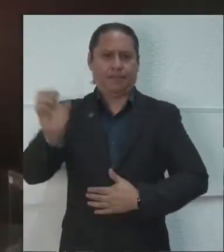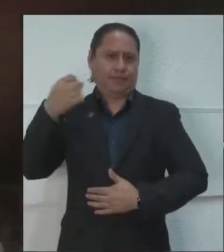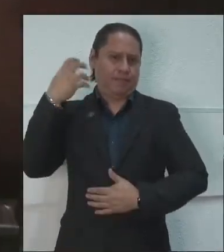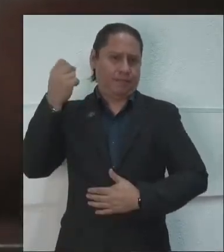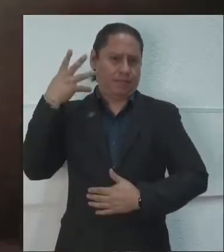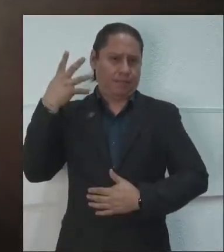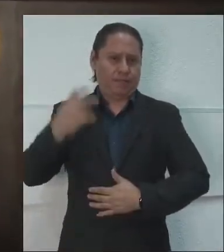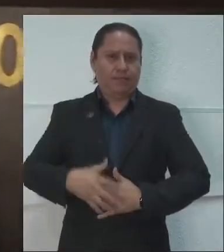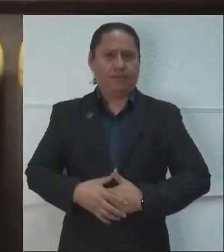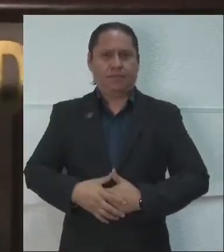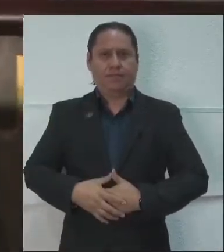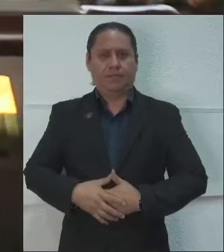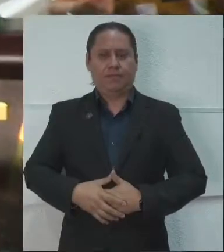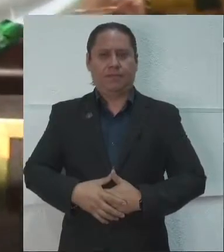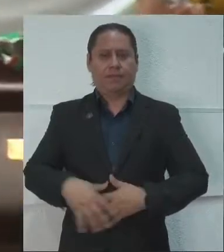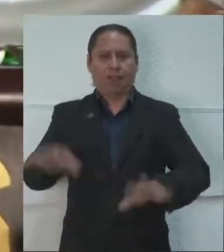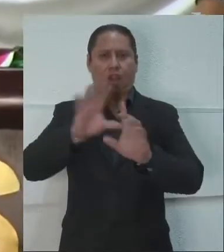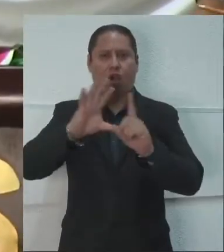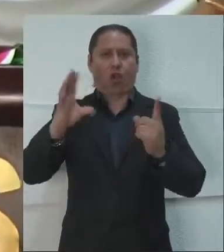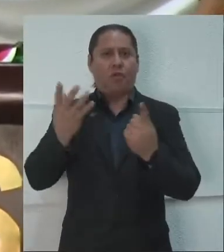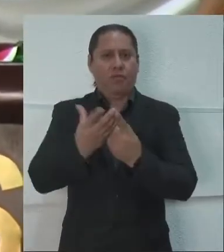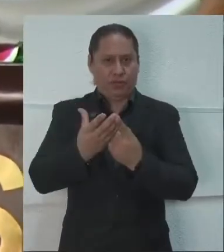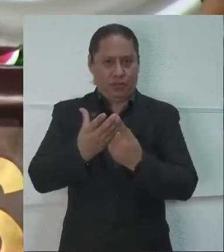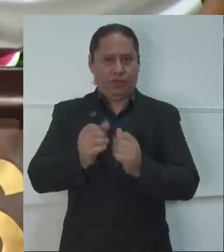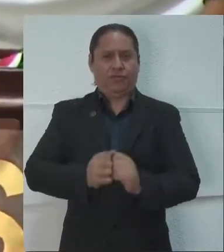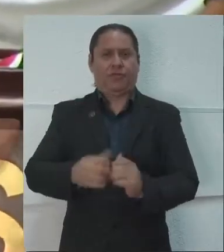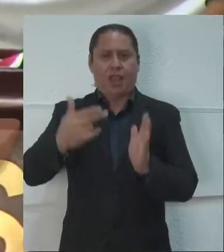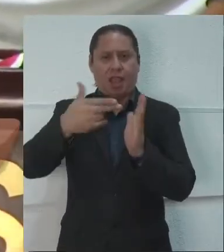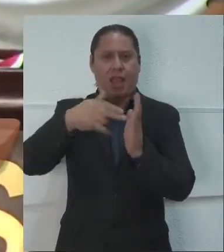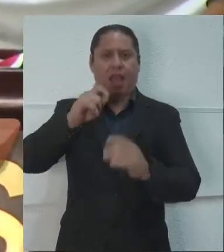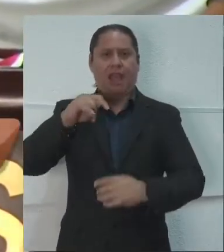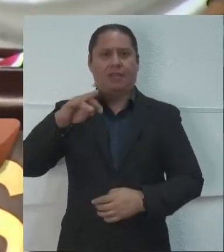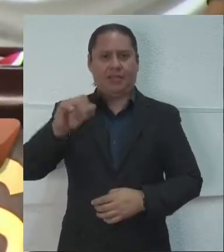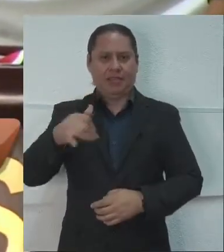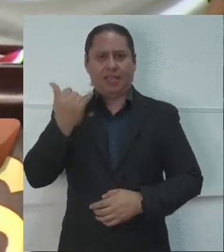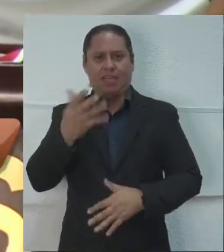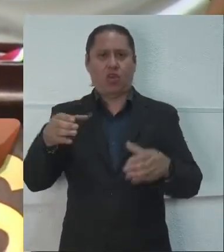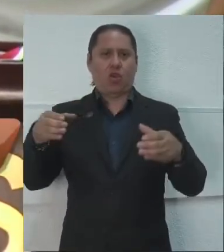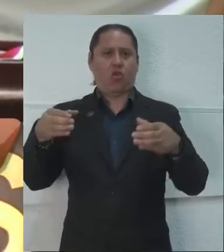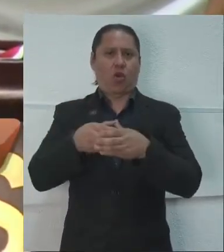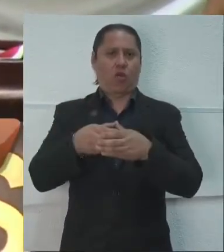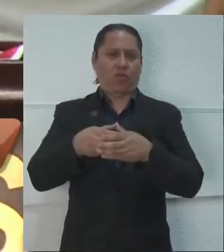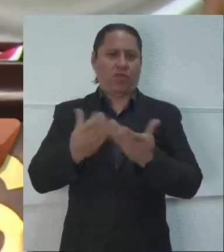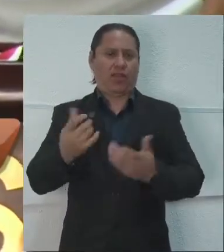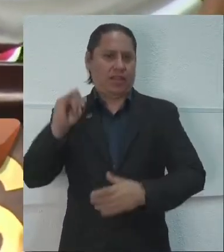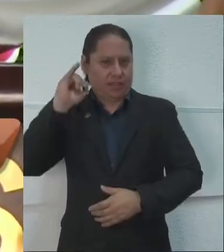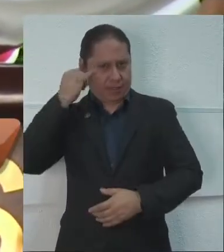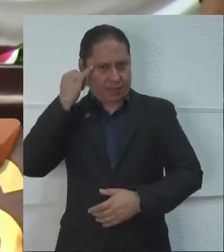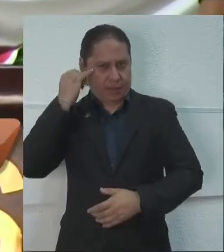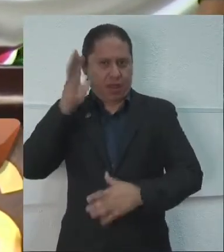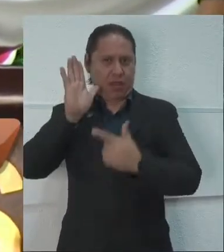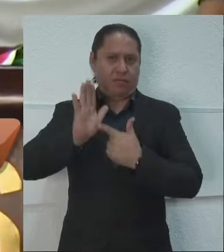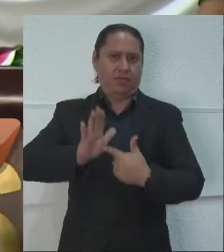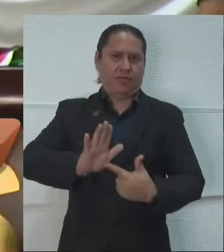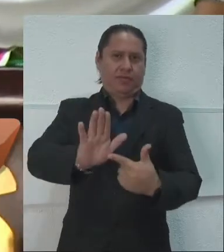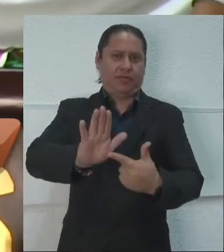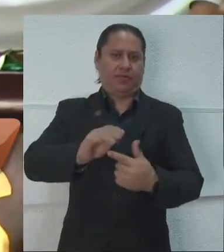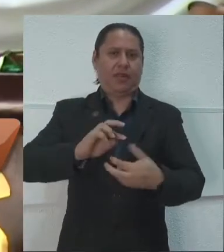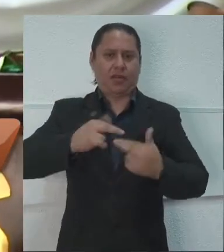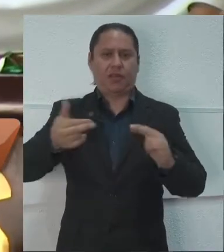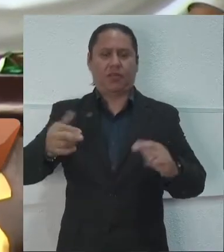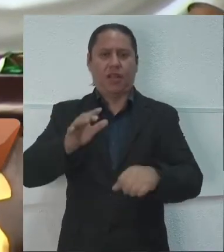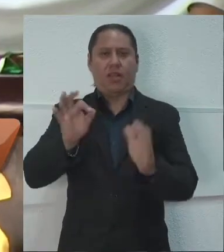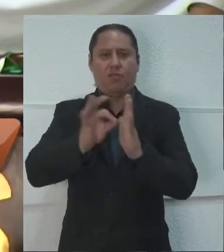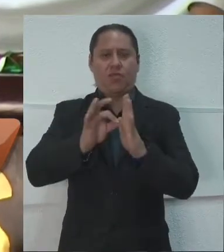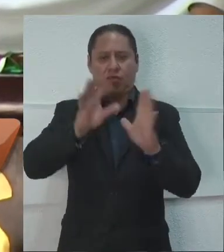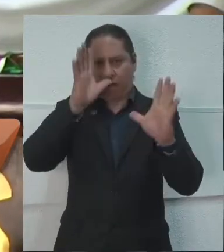Honorable Asamblea, las Comisiones Unidas de Hacienda y de Pueblos y Comunidades Indígenas presenta dictamen relativo